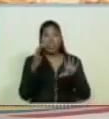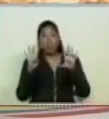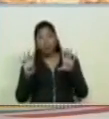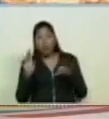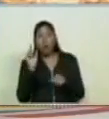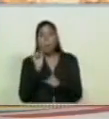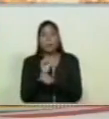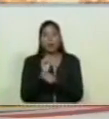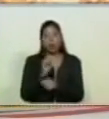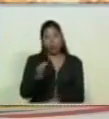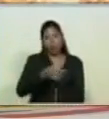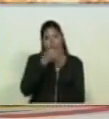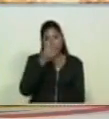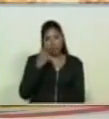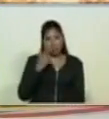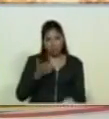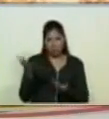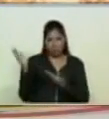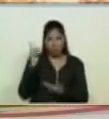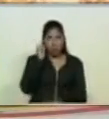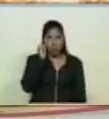1:49 de la tarde. Kira Andrade, por favor.